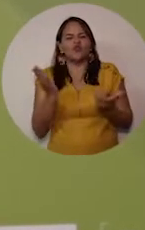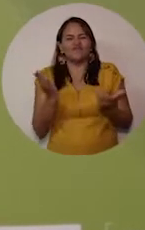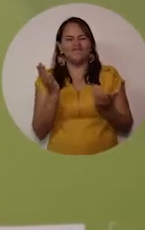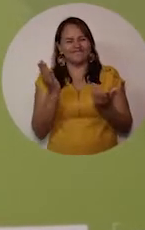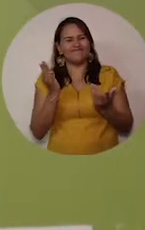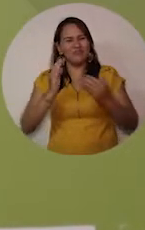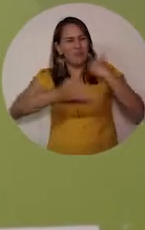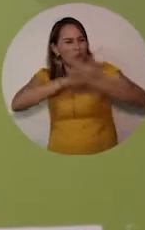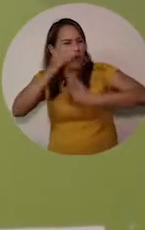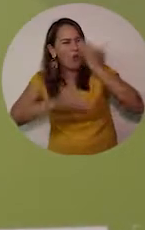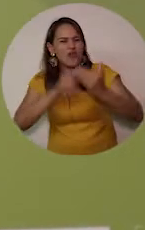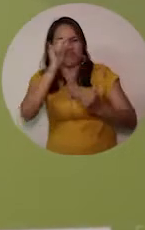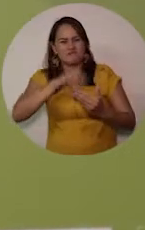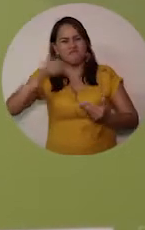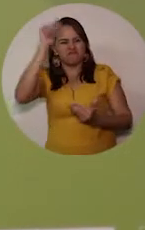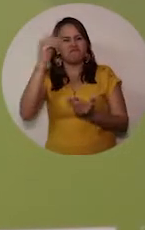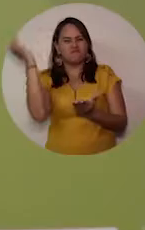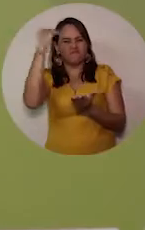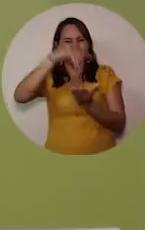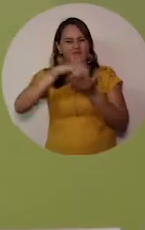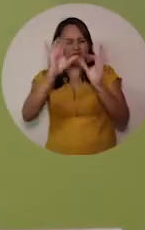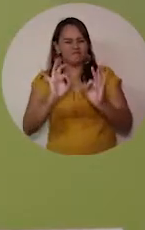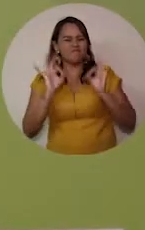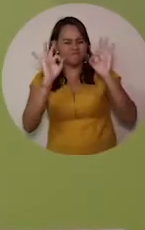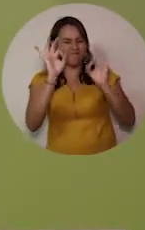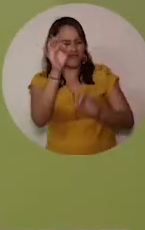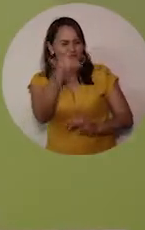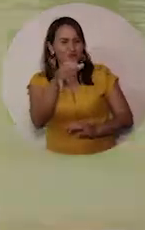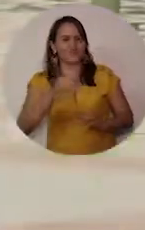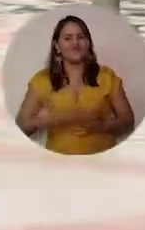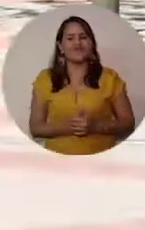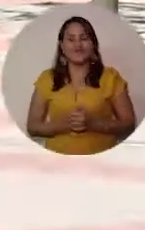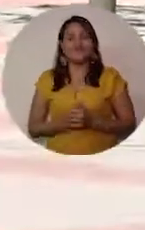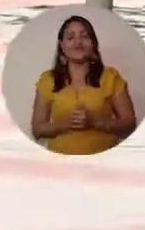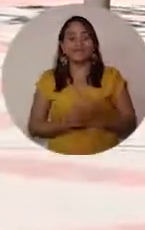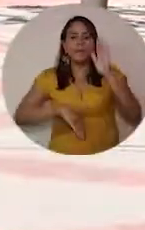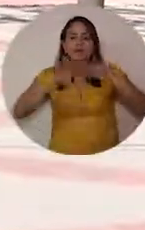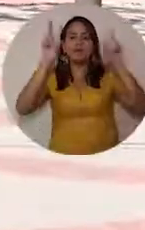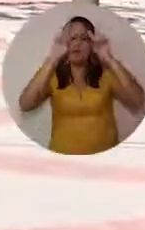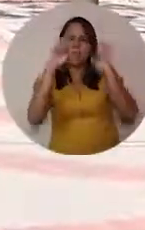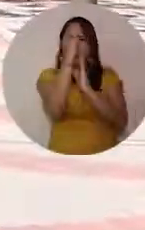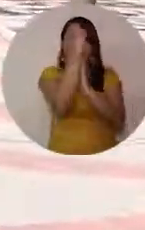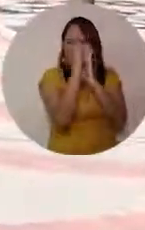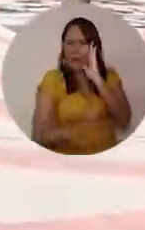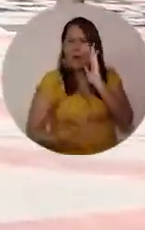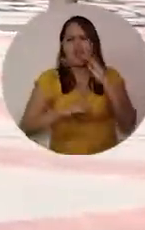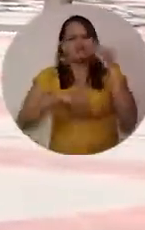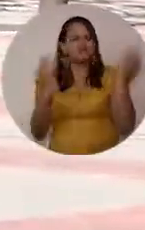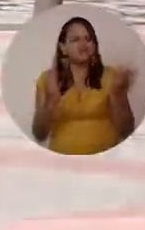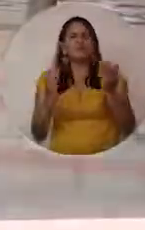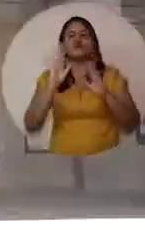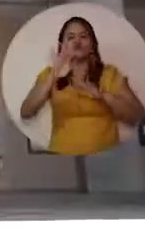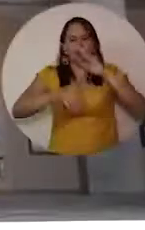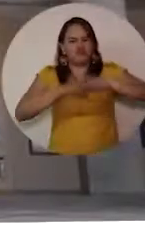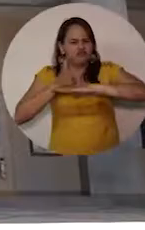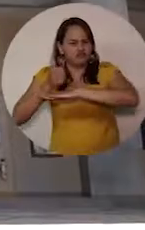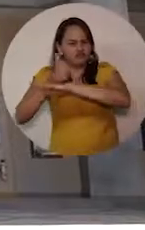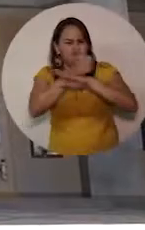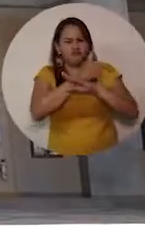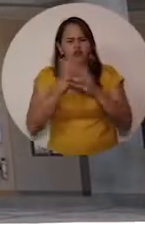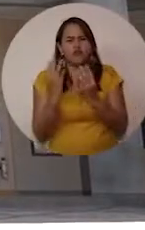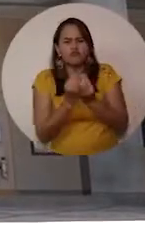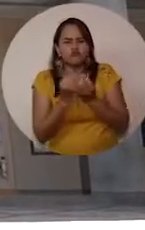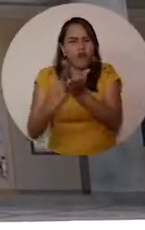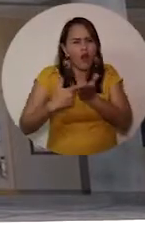adelantar todos estos procesos para la reacreditación institucional. La agenda del día, de la cual hicieron parte directivos académicos del